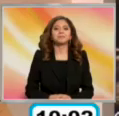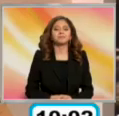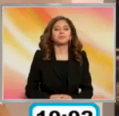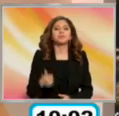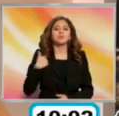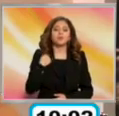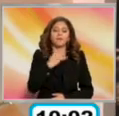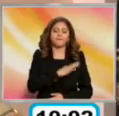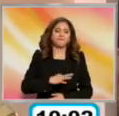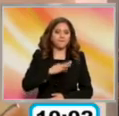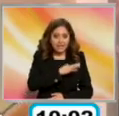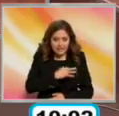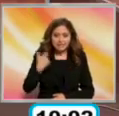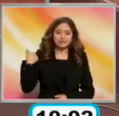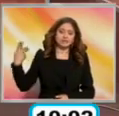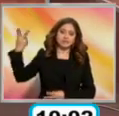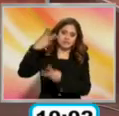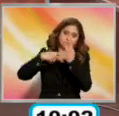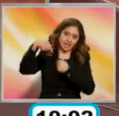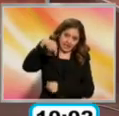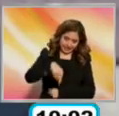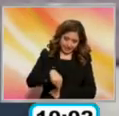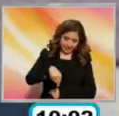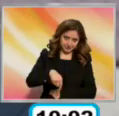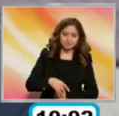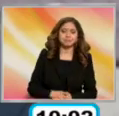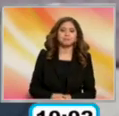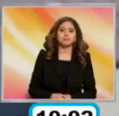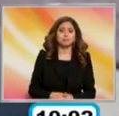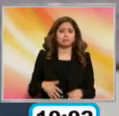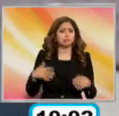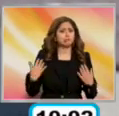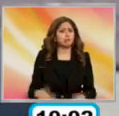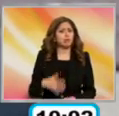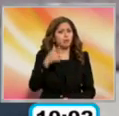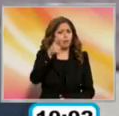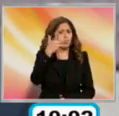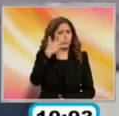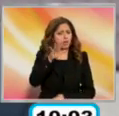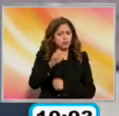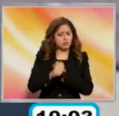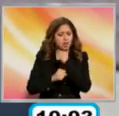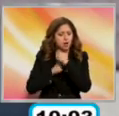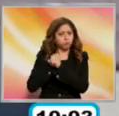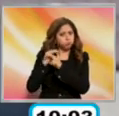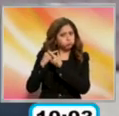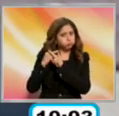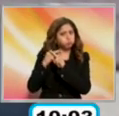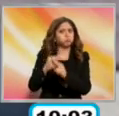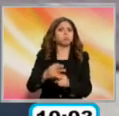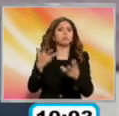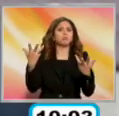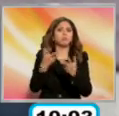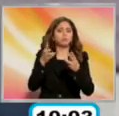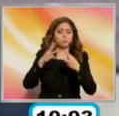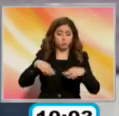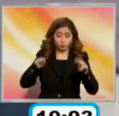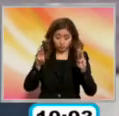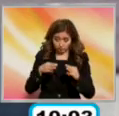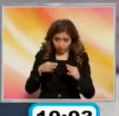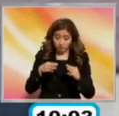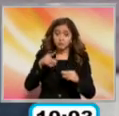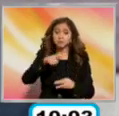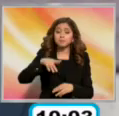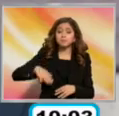estar acá con ustedes, un honor. 10 años ya de hacer buena música. Así es. Hablando de tu historia, es muy interesante ya que